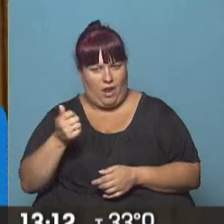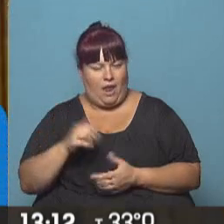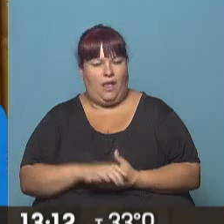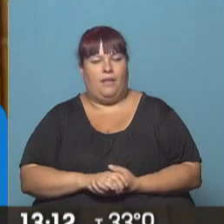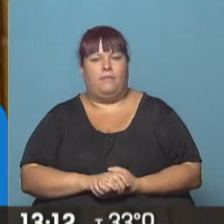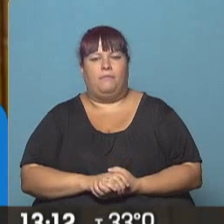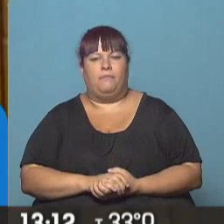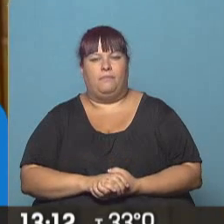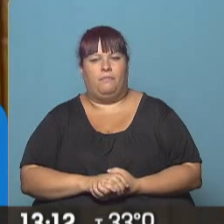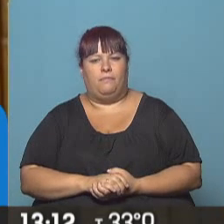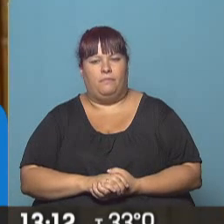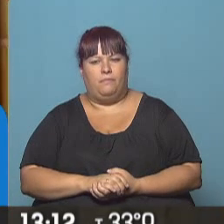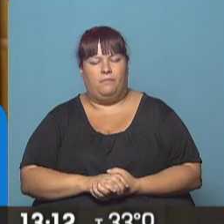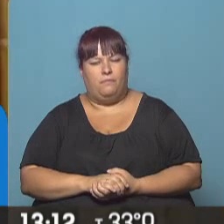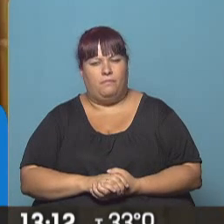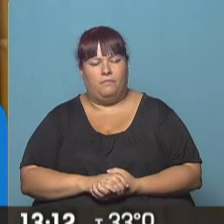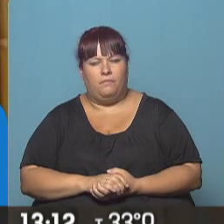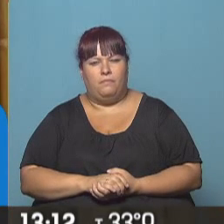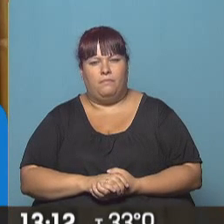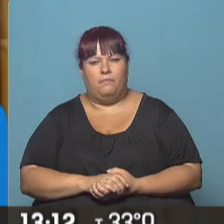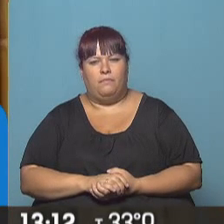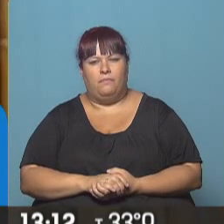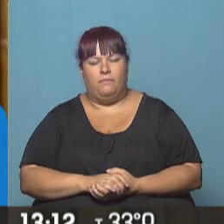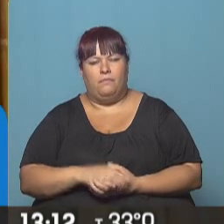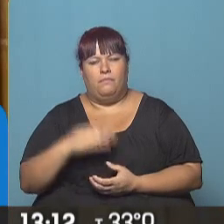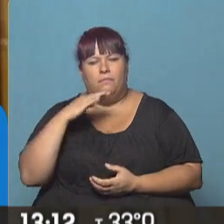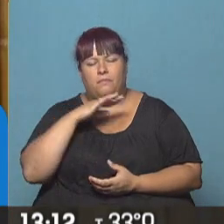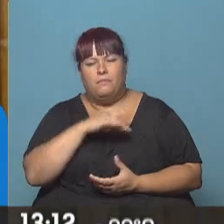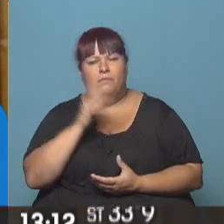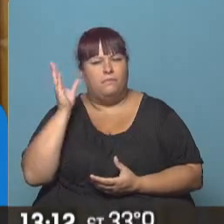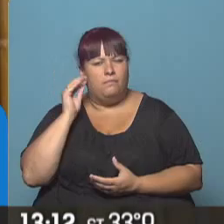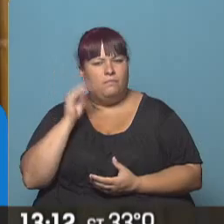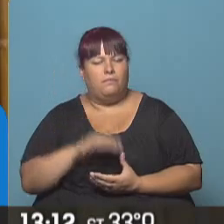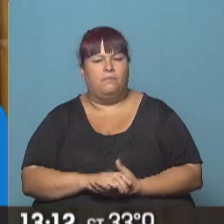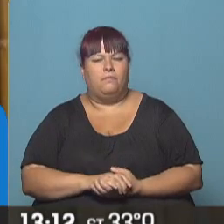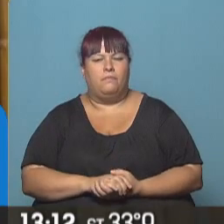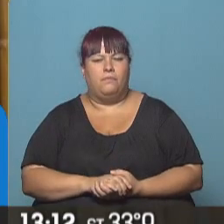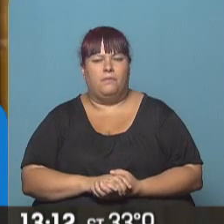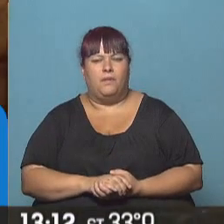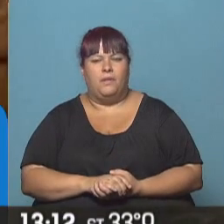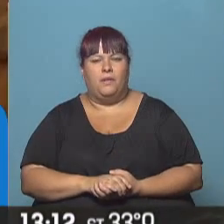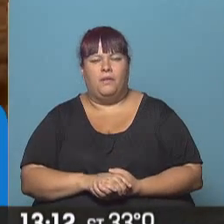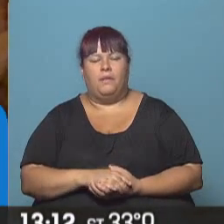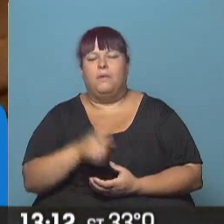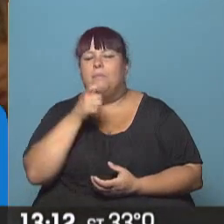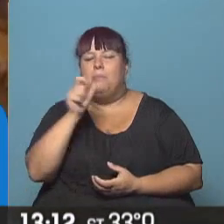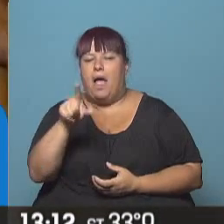Aracut, Ecejas, Maxiguencas, Yines,